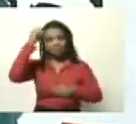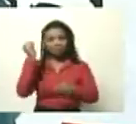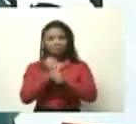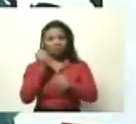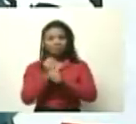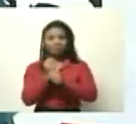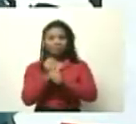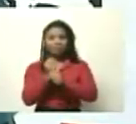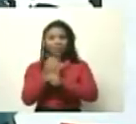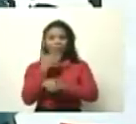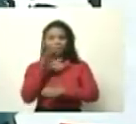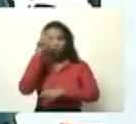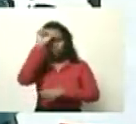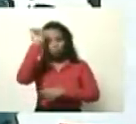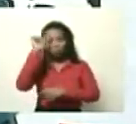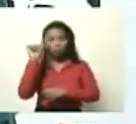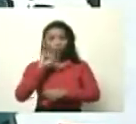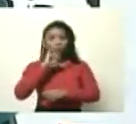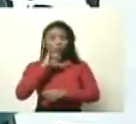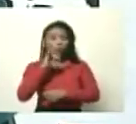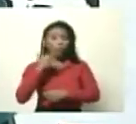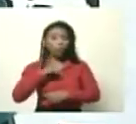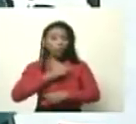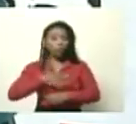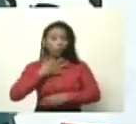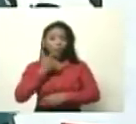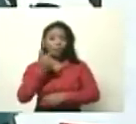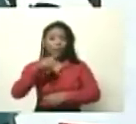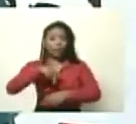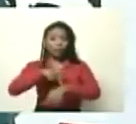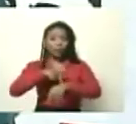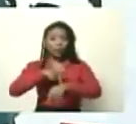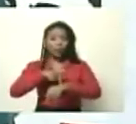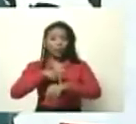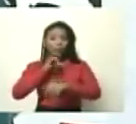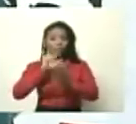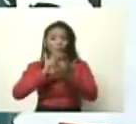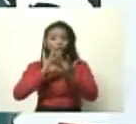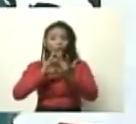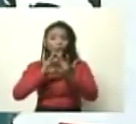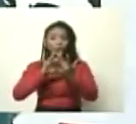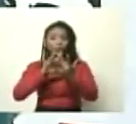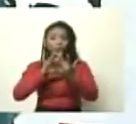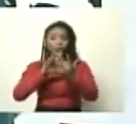el próximo domingo. Es la información que nosotros podemos aportar a esta hora y con ella retornamos al contacto informativo. Adelante.